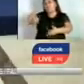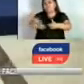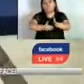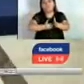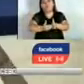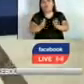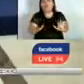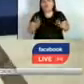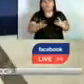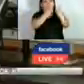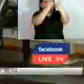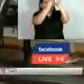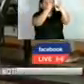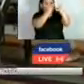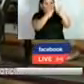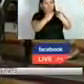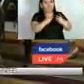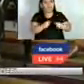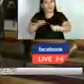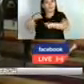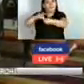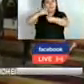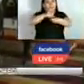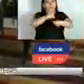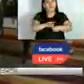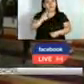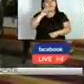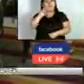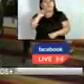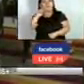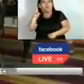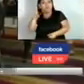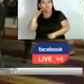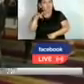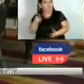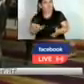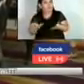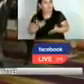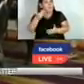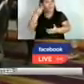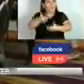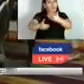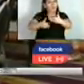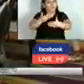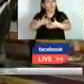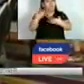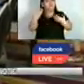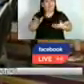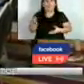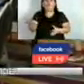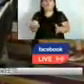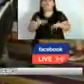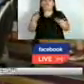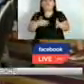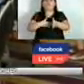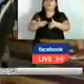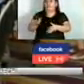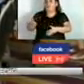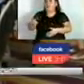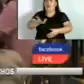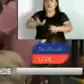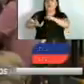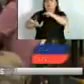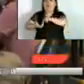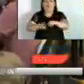el escrutinio final de las elecciones 2021. Este proceso ha dado inicio con la juramentación de quienes conformarán